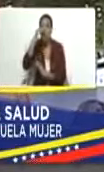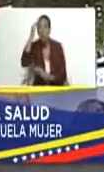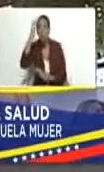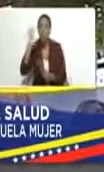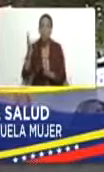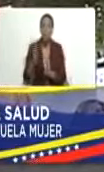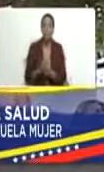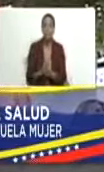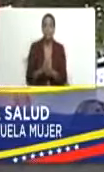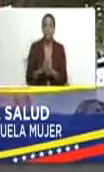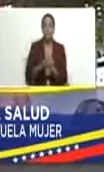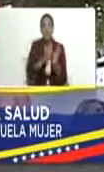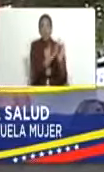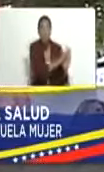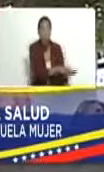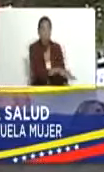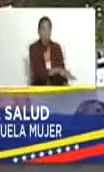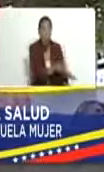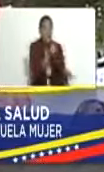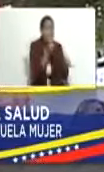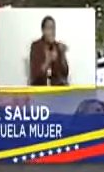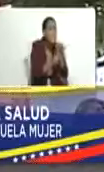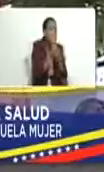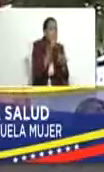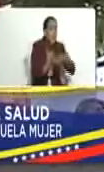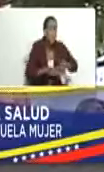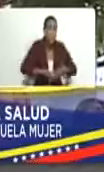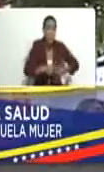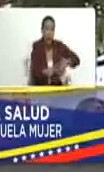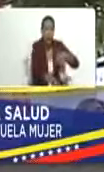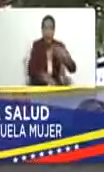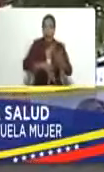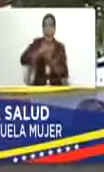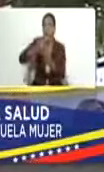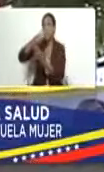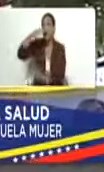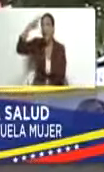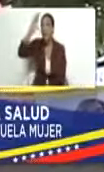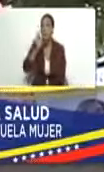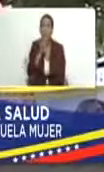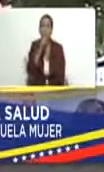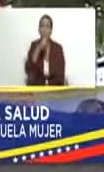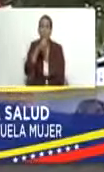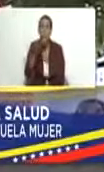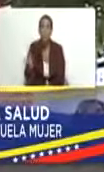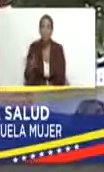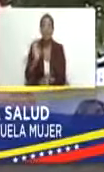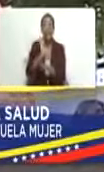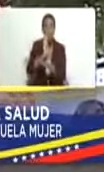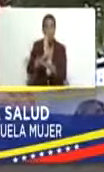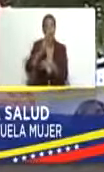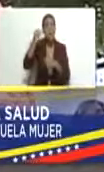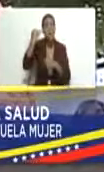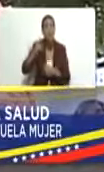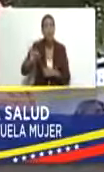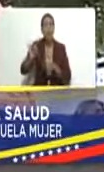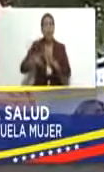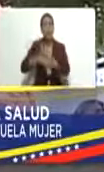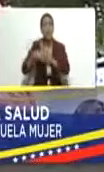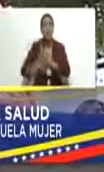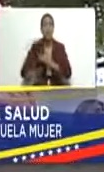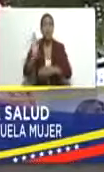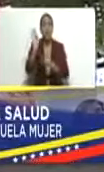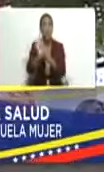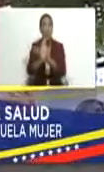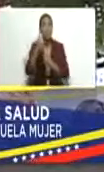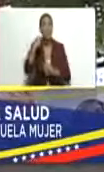mayor, en todas las edades, mujer, vamos a cuidarte, tenemos que cuidarte, y tú